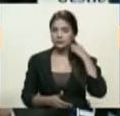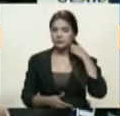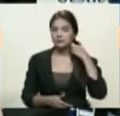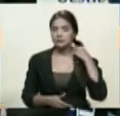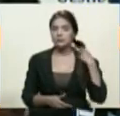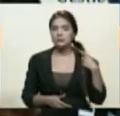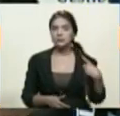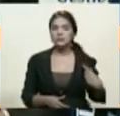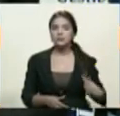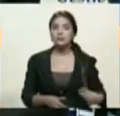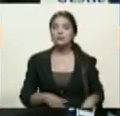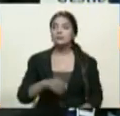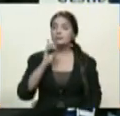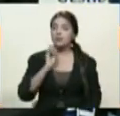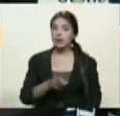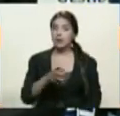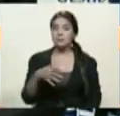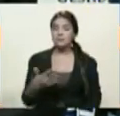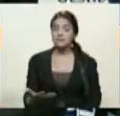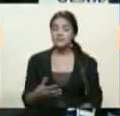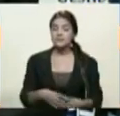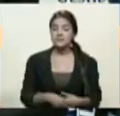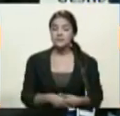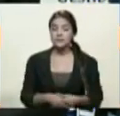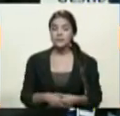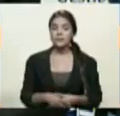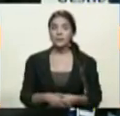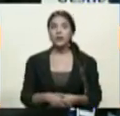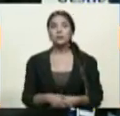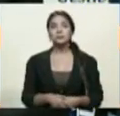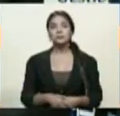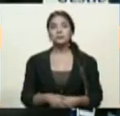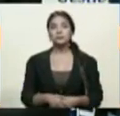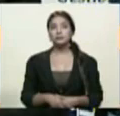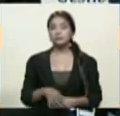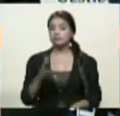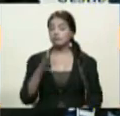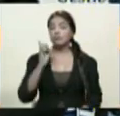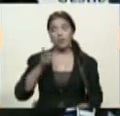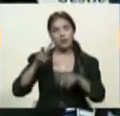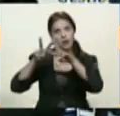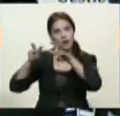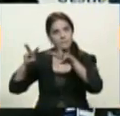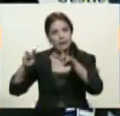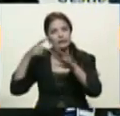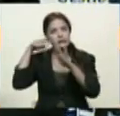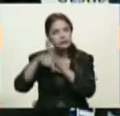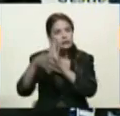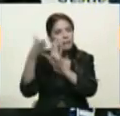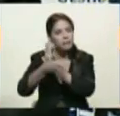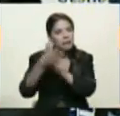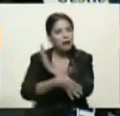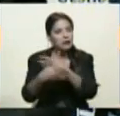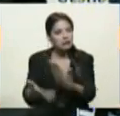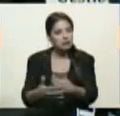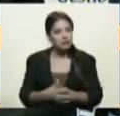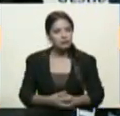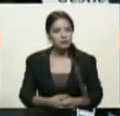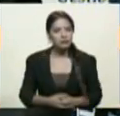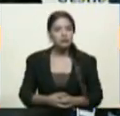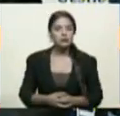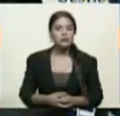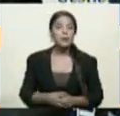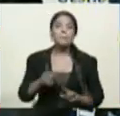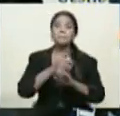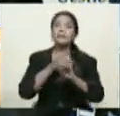eso merece por lo menos ser investigado y explorado que hemos